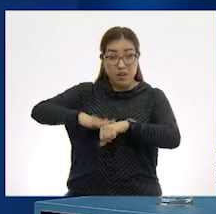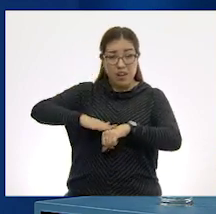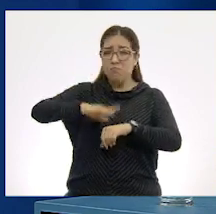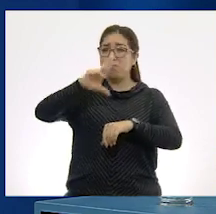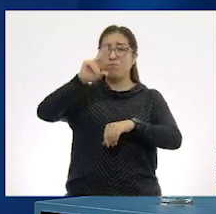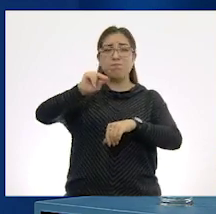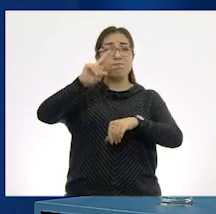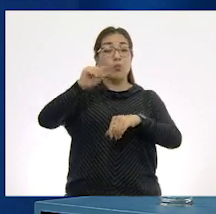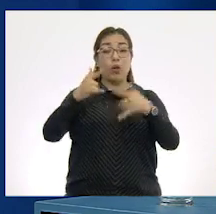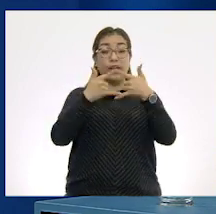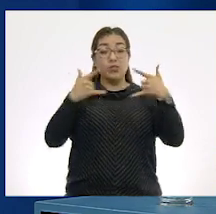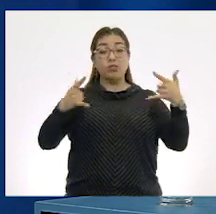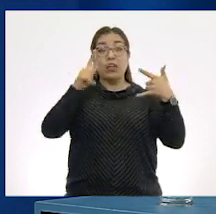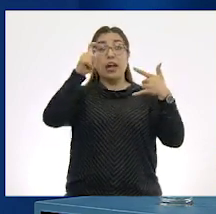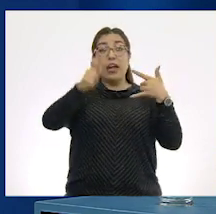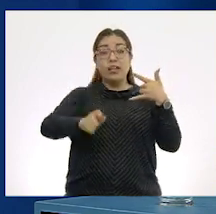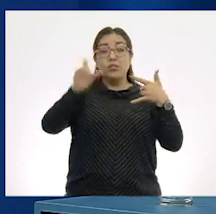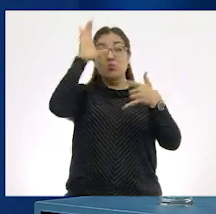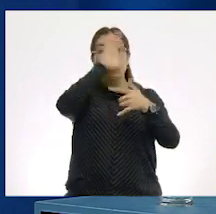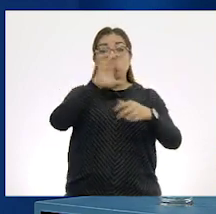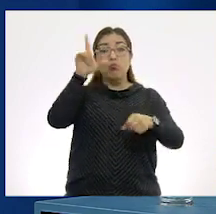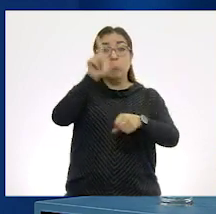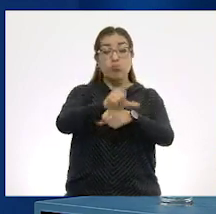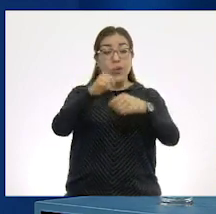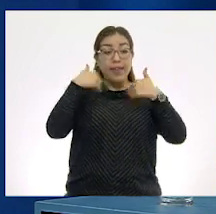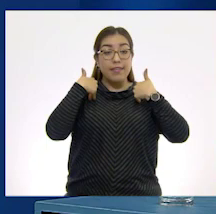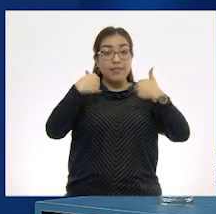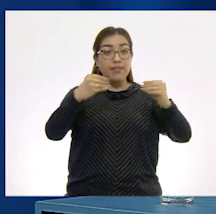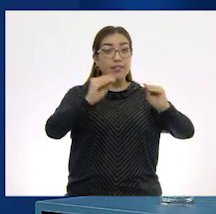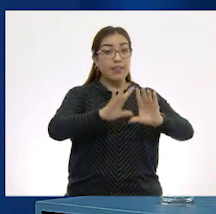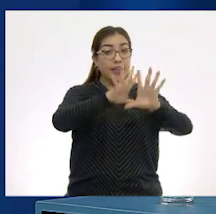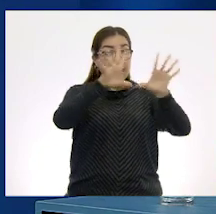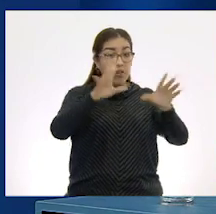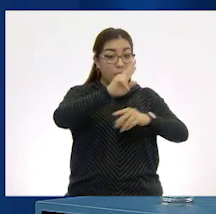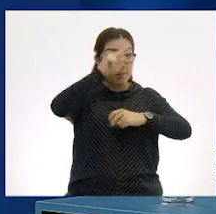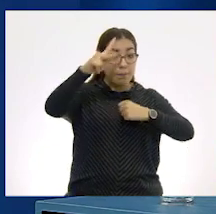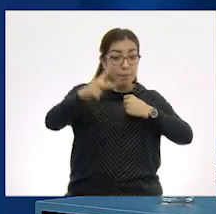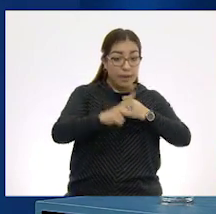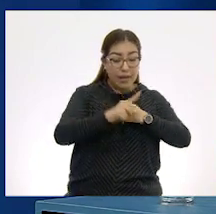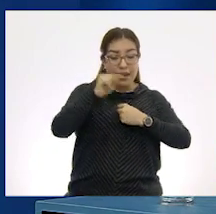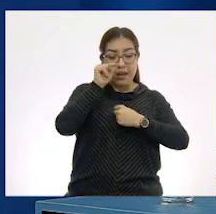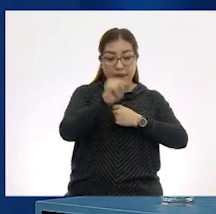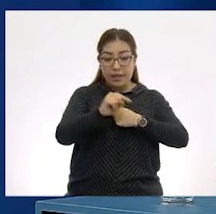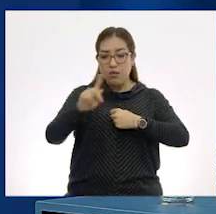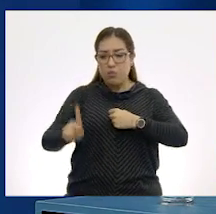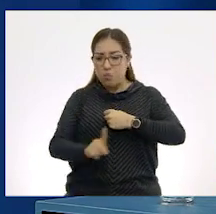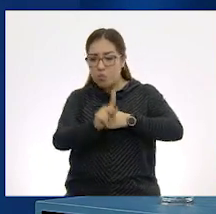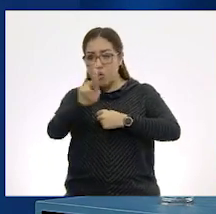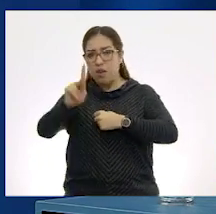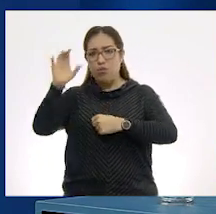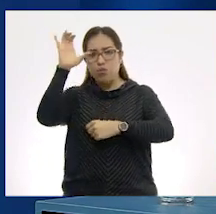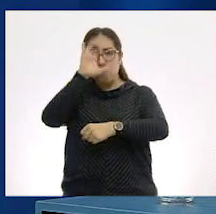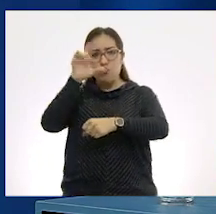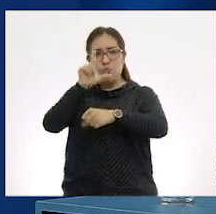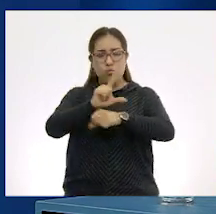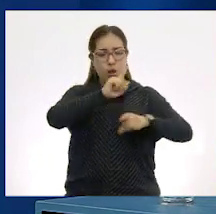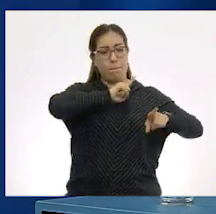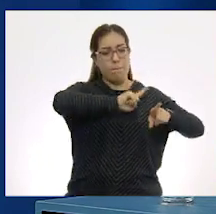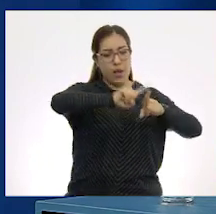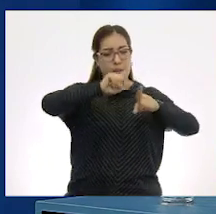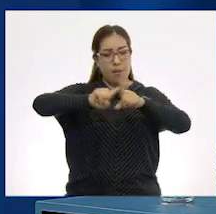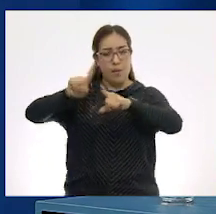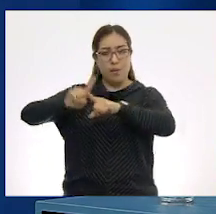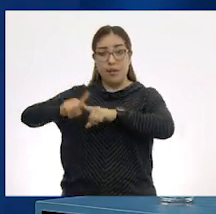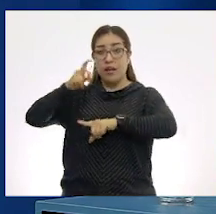para entender una cultura, un pueblo, un país, una civilización y te ayuda a romper con